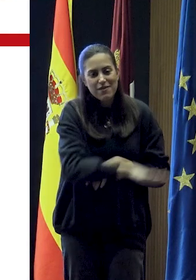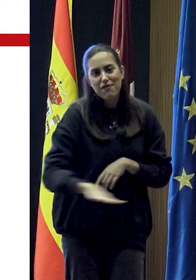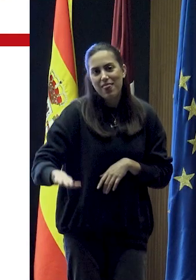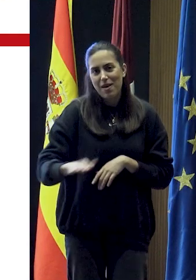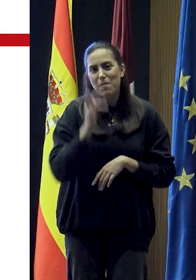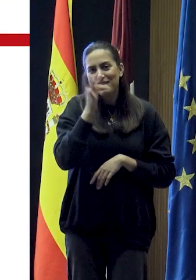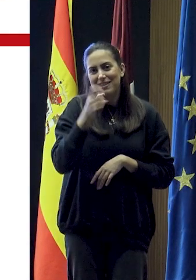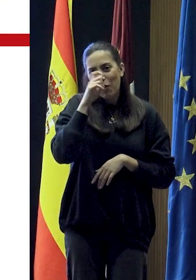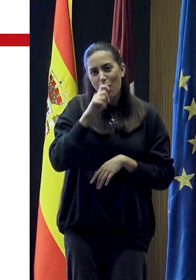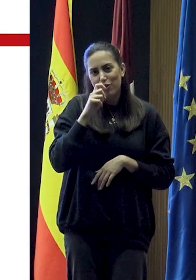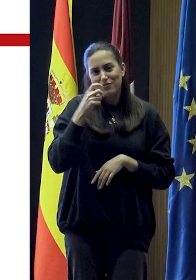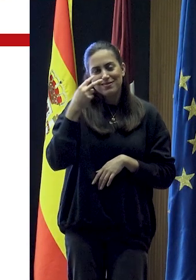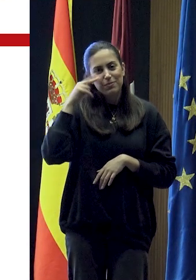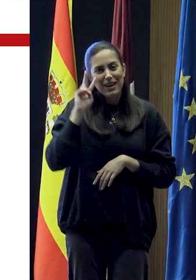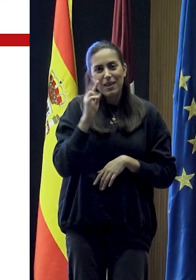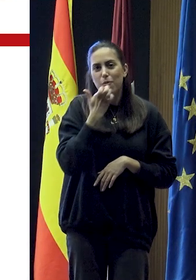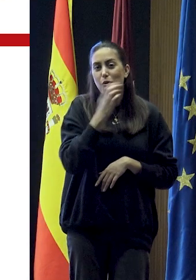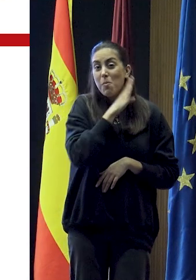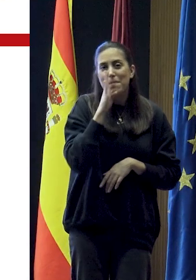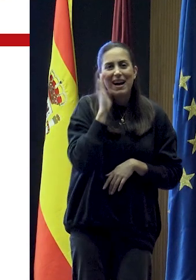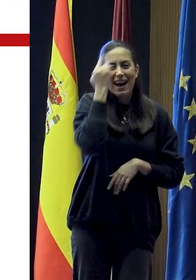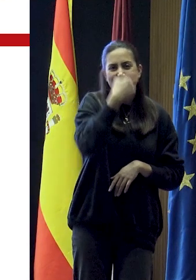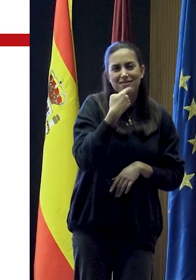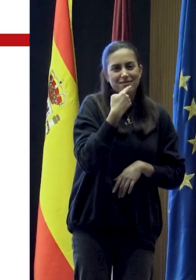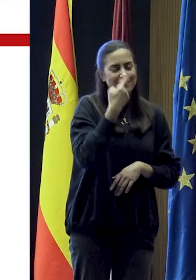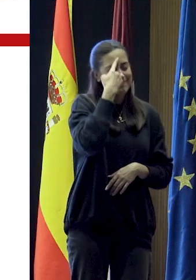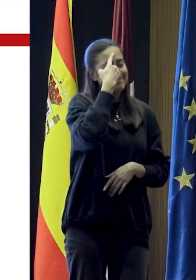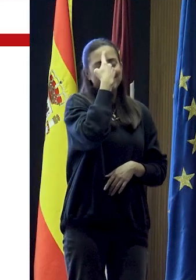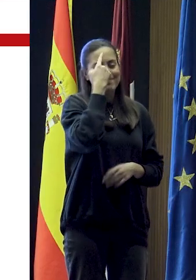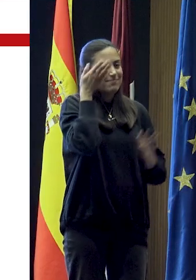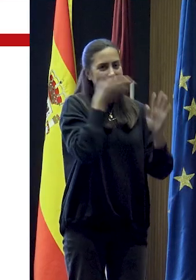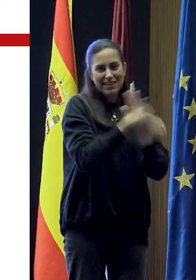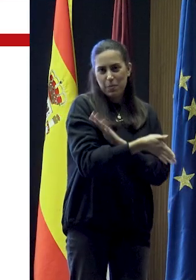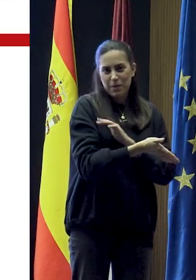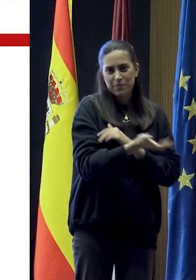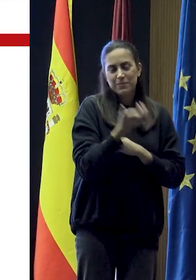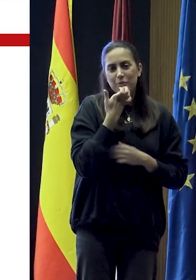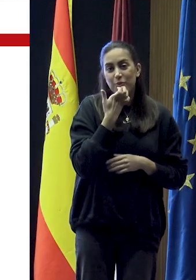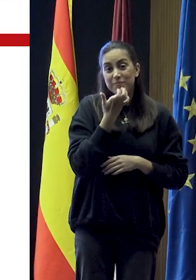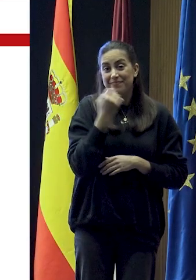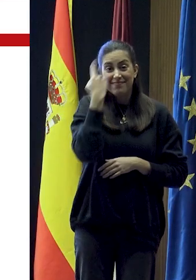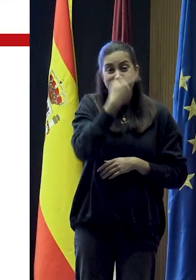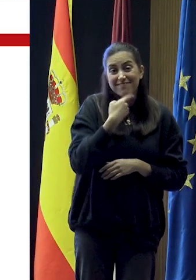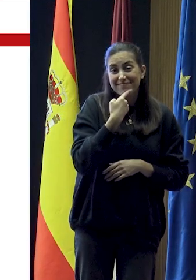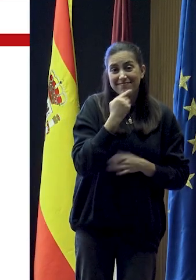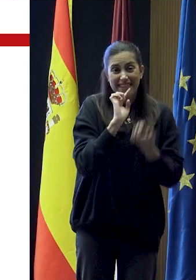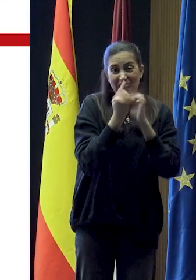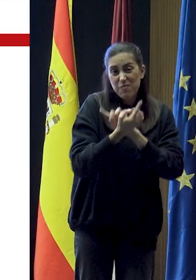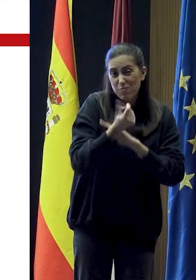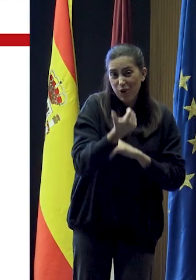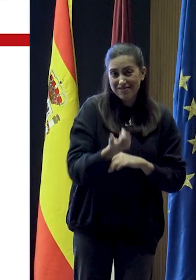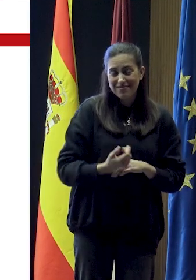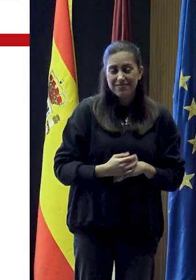siempre vamos a acordarnos de la cara de nuestra madre, porque normalmente varía poco, ¿no? Ya la conocemos mayor y suele variar